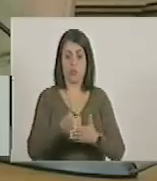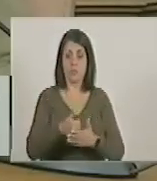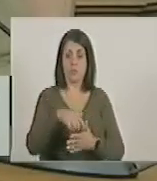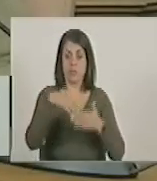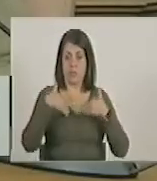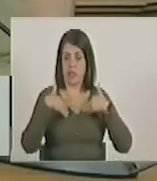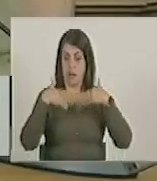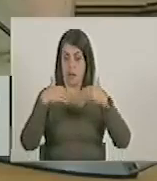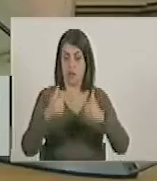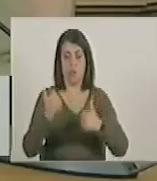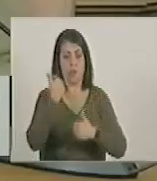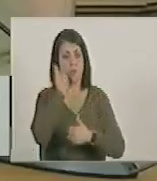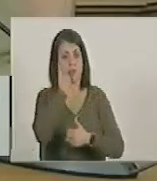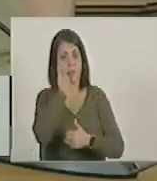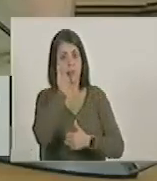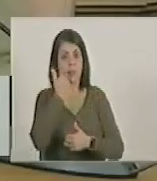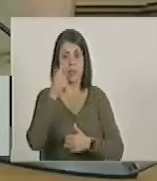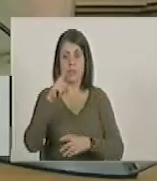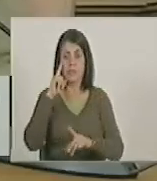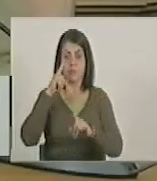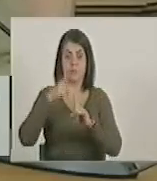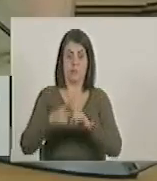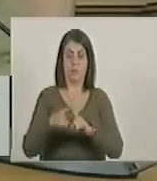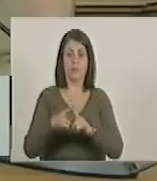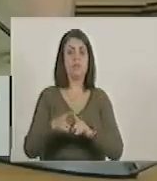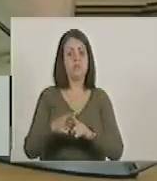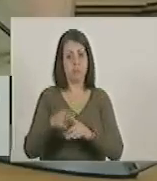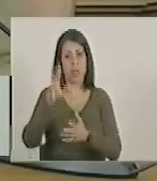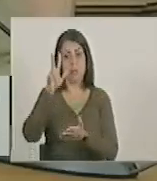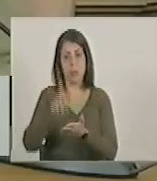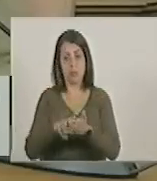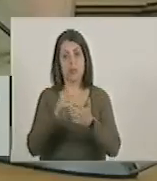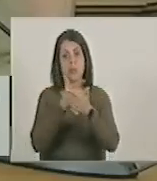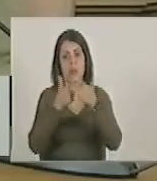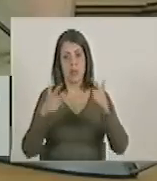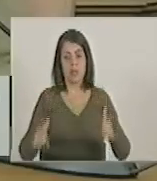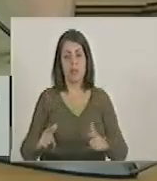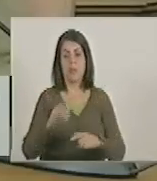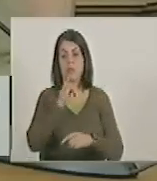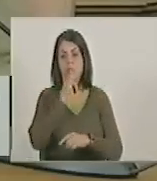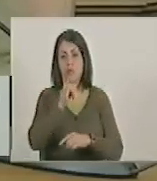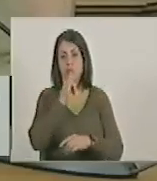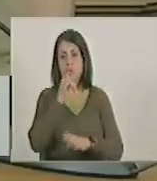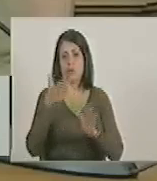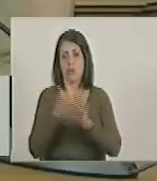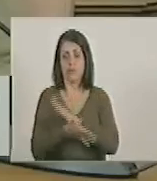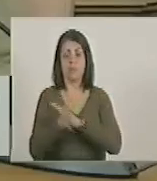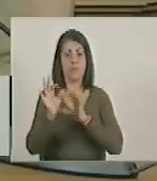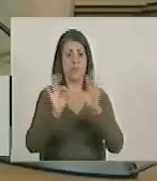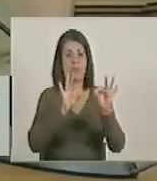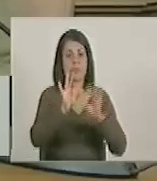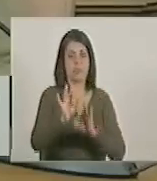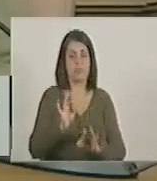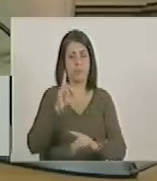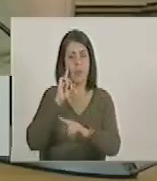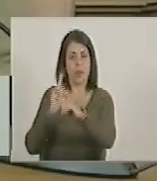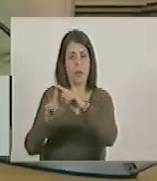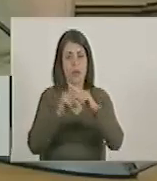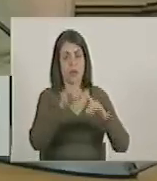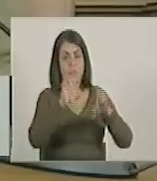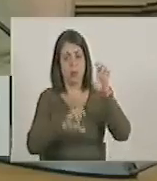de salud y enfermedad, a fin de dar su consentimiento libre e informado ante las opciones diagnósticas